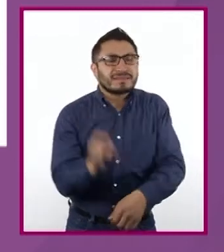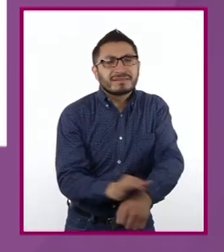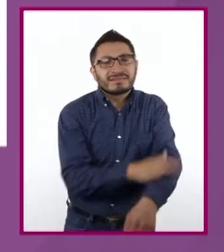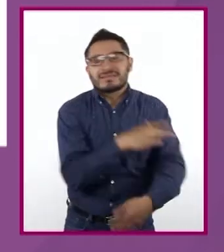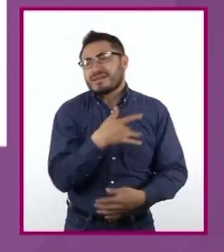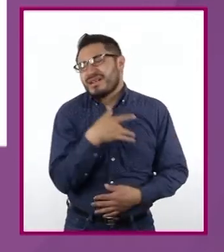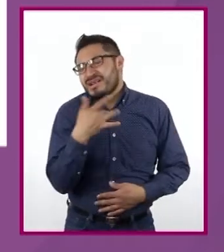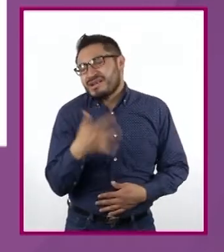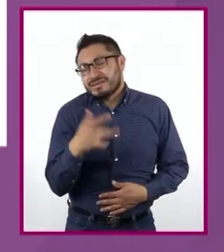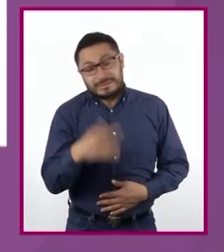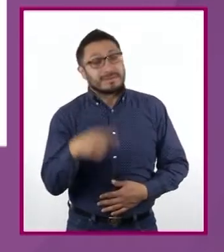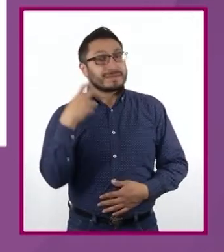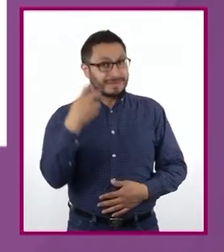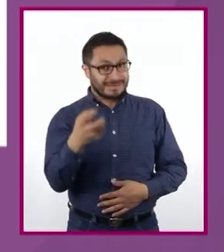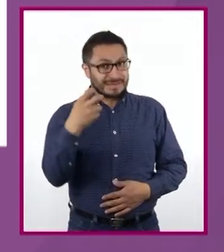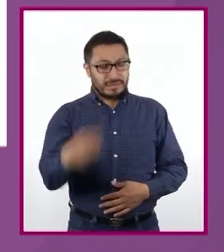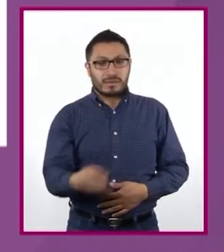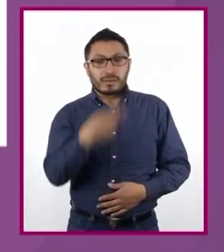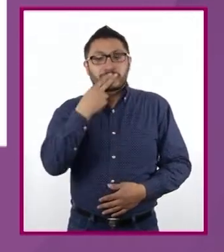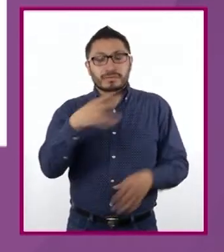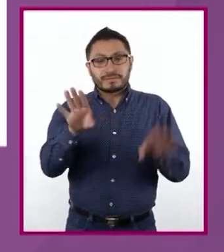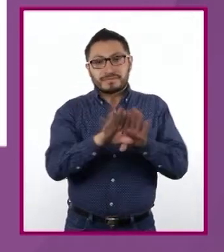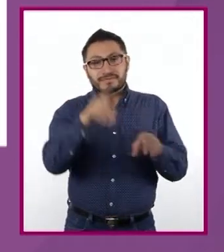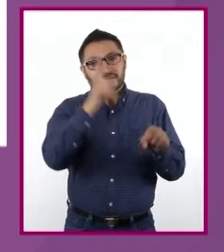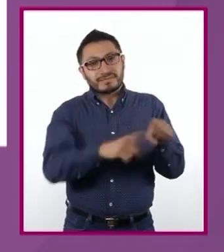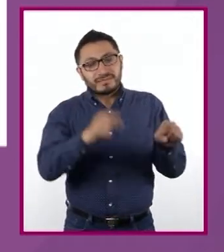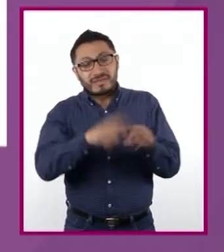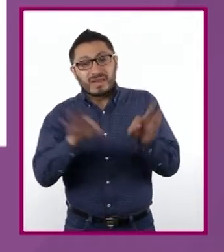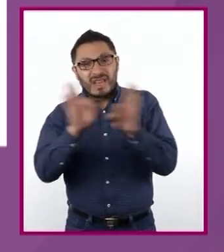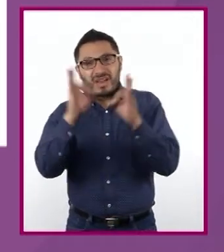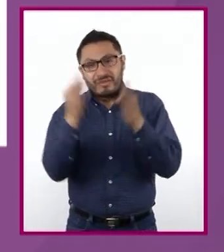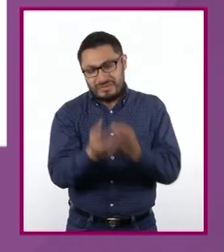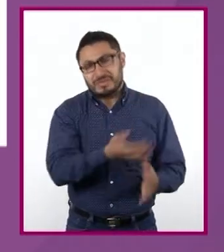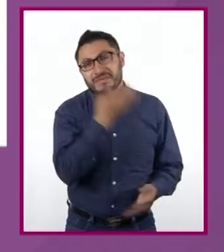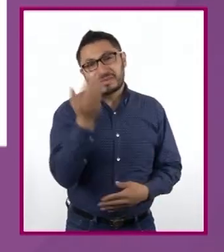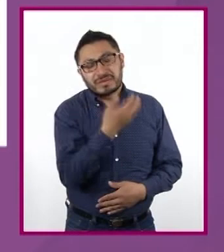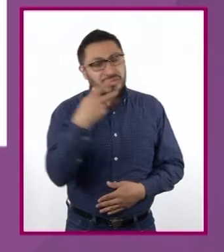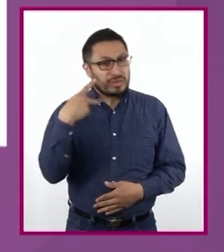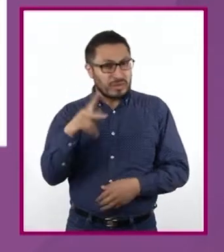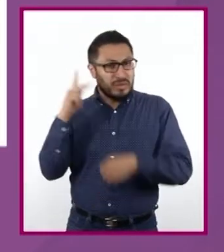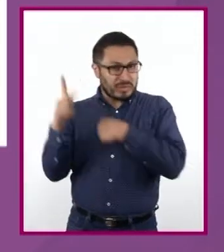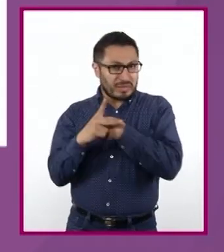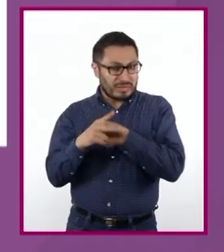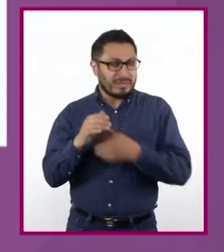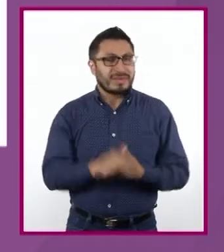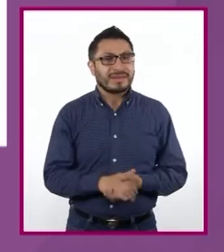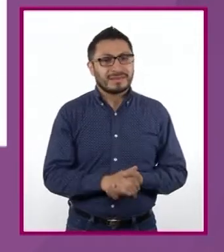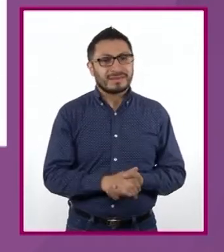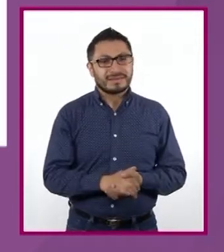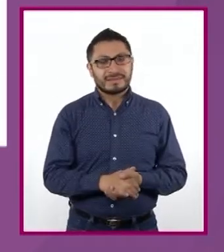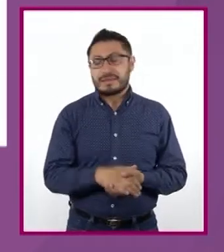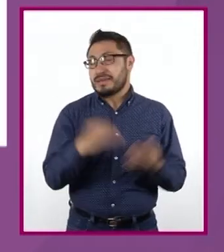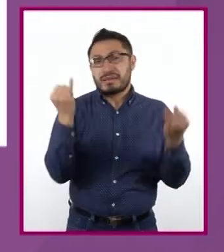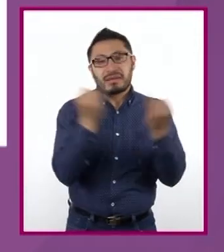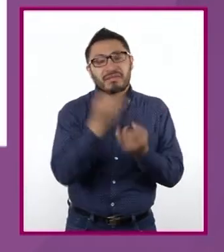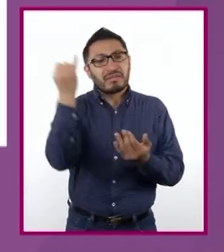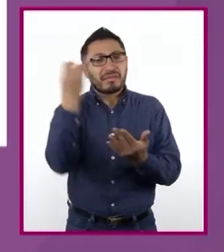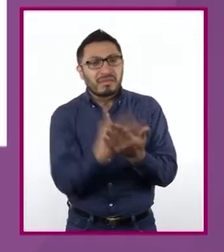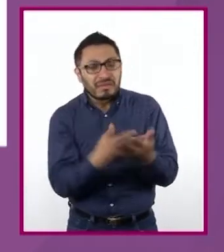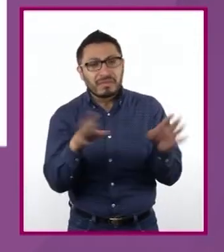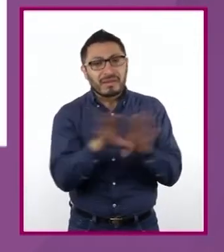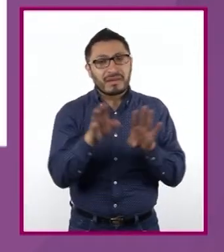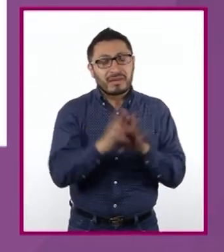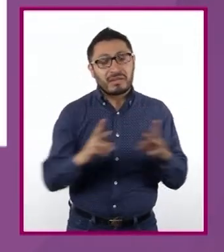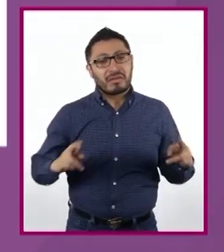dolor. Por eso, utilizó el colorido y las figuras tradicionales de su país, así como las imágenes religiosas del